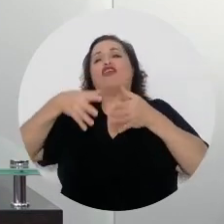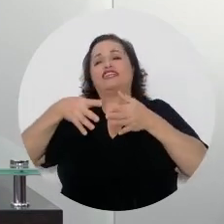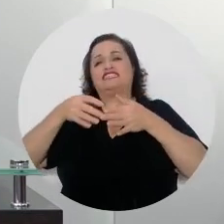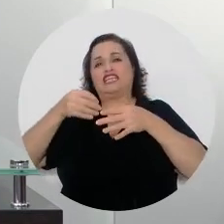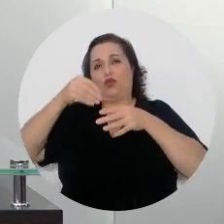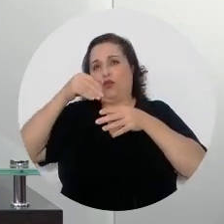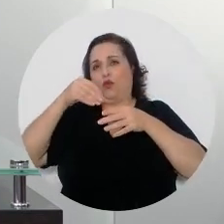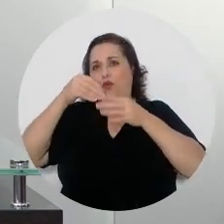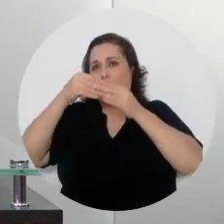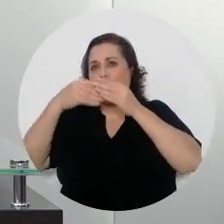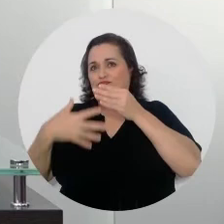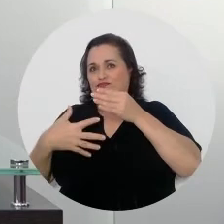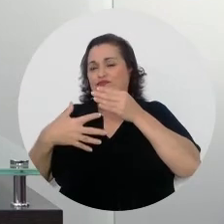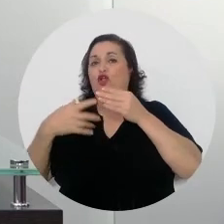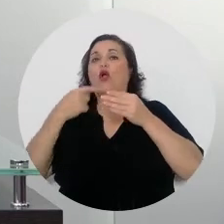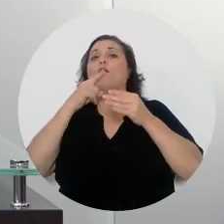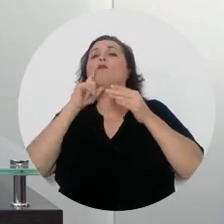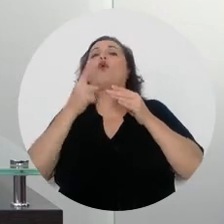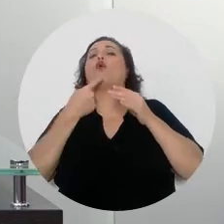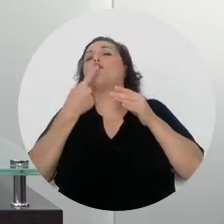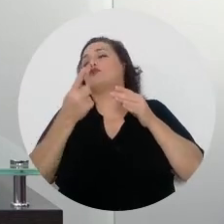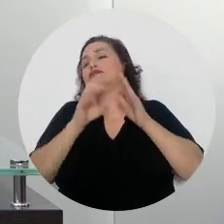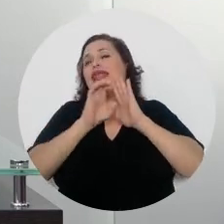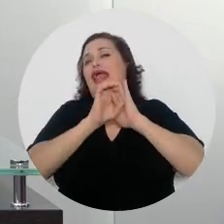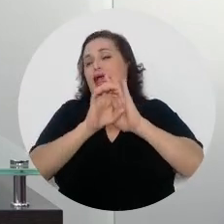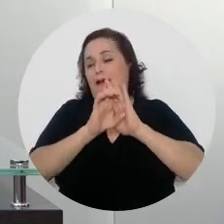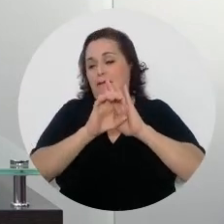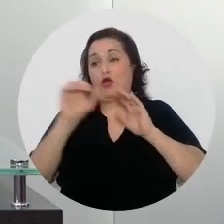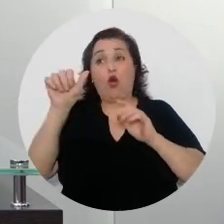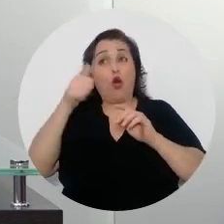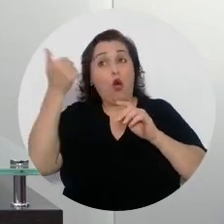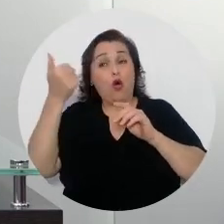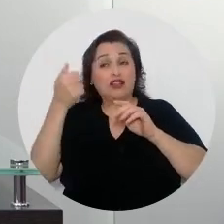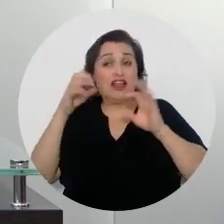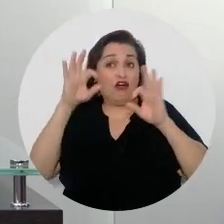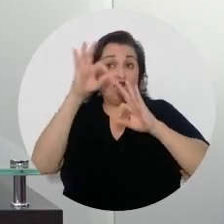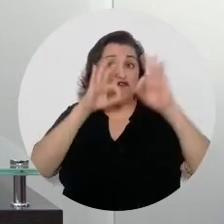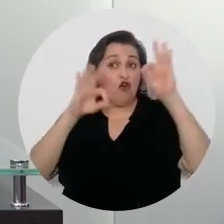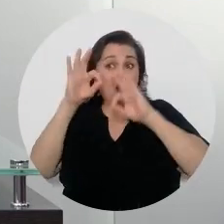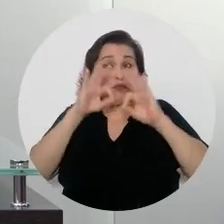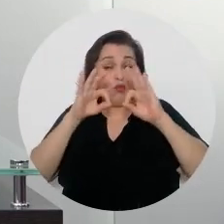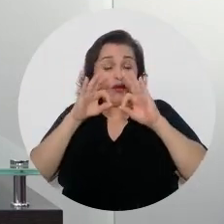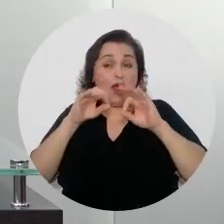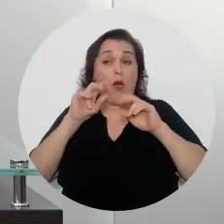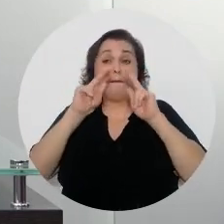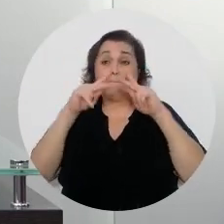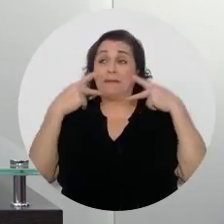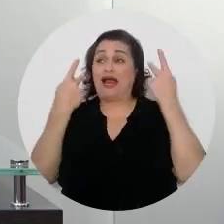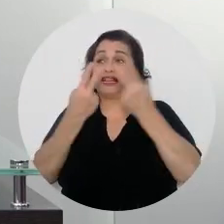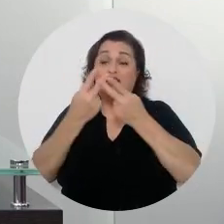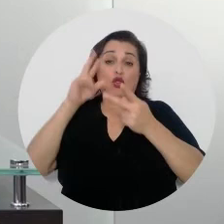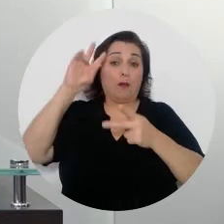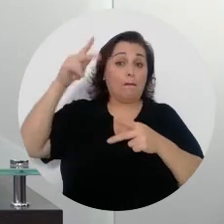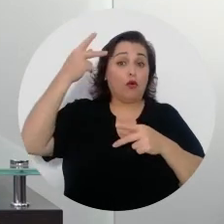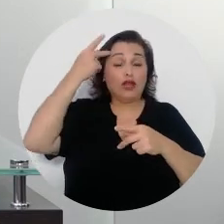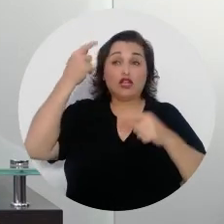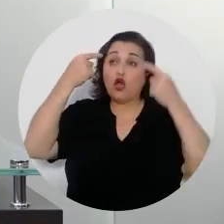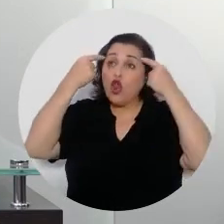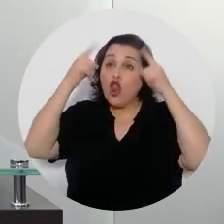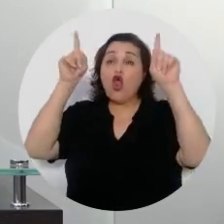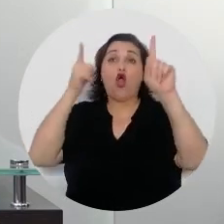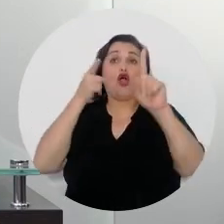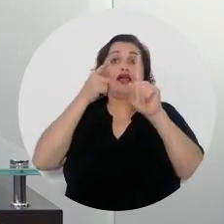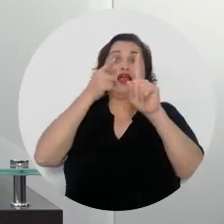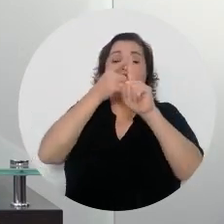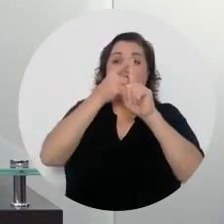residuo. Lo vamos a ver en un ejemplo. ¿Cuál es la otra forma en la que se obtienen las cifras residuales? Cuando un partido